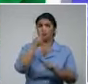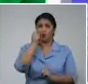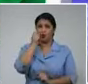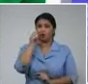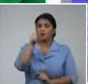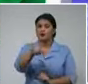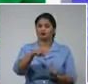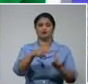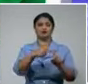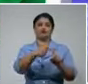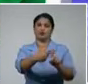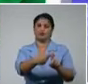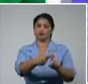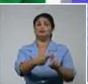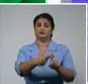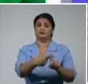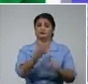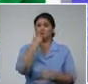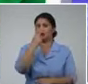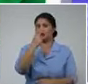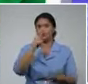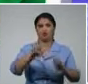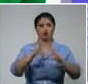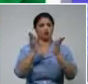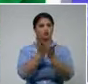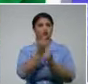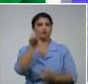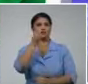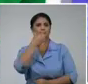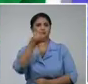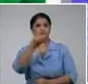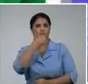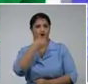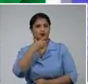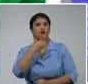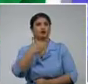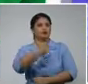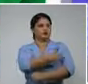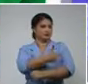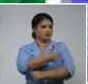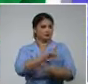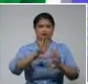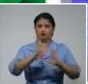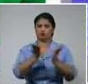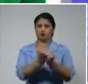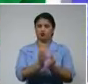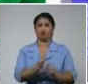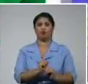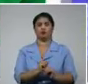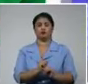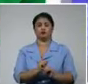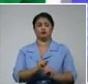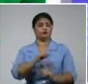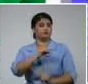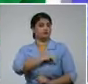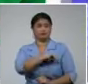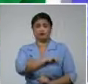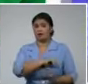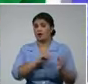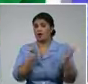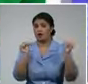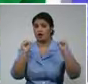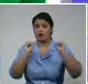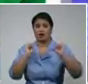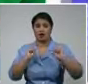de las atenciones, se agudizaron los síntomas y signos de insuficiencia renal crónica y en un momento